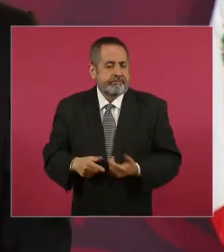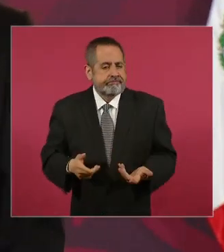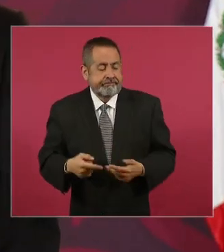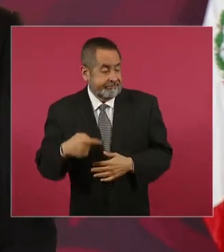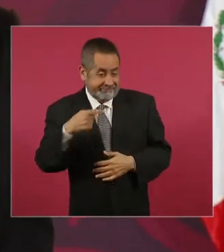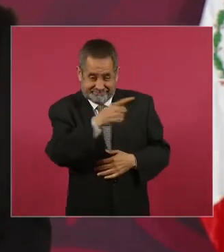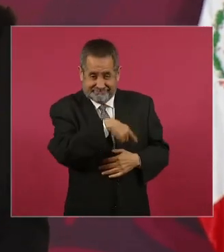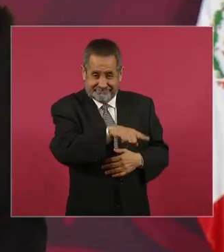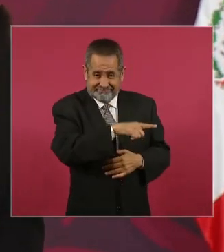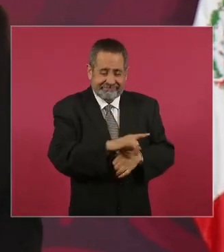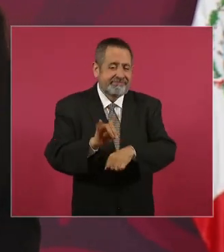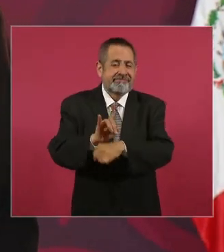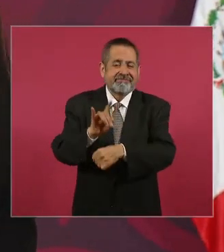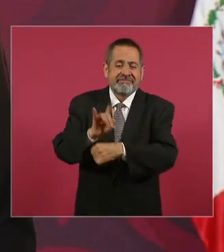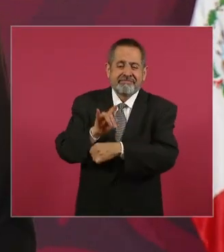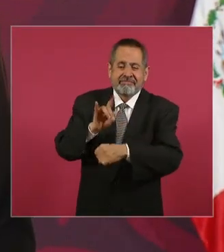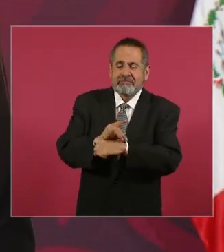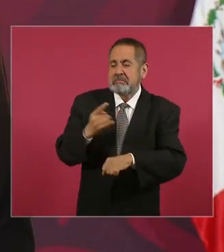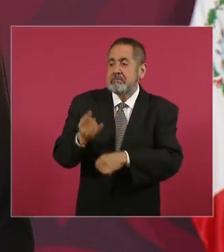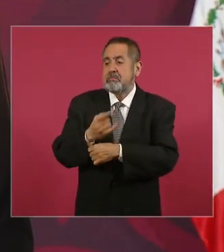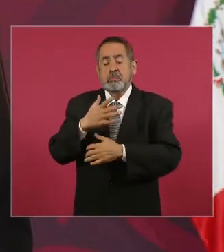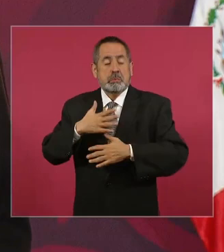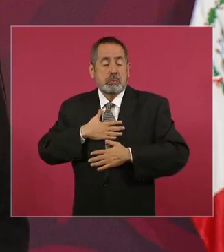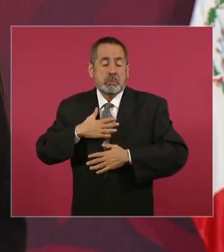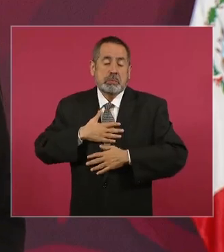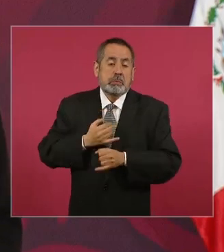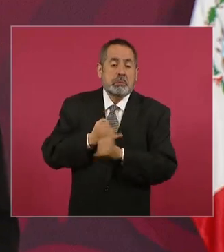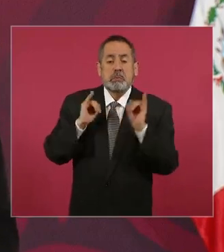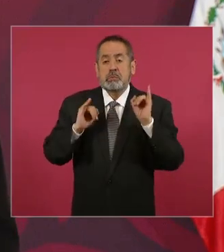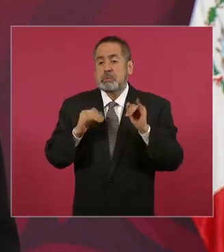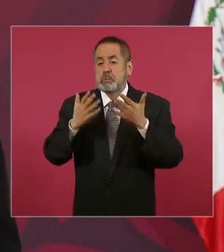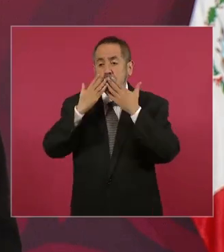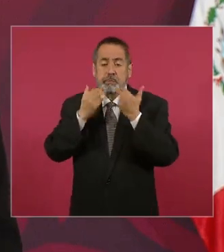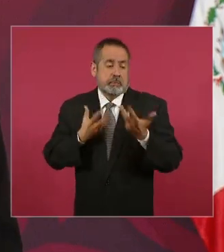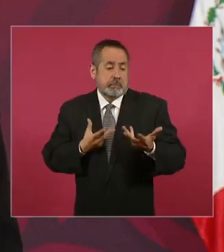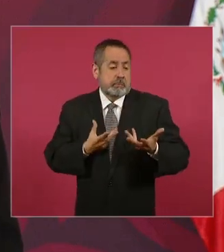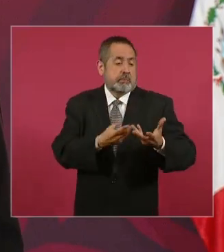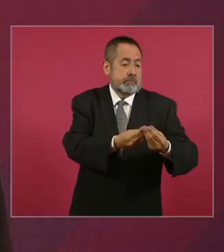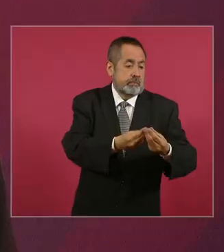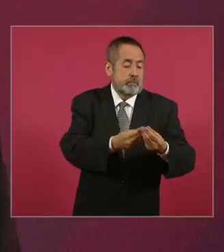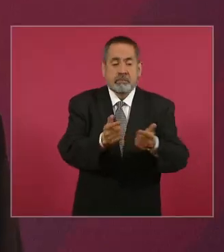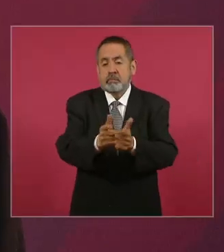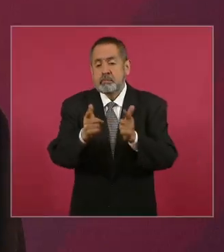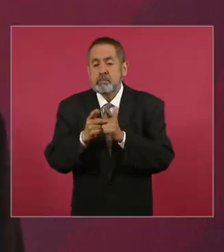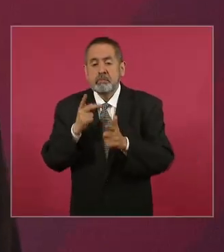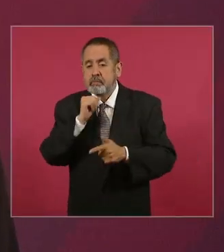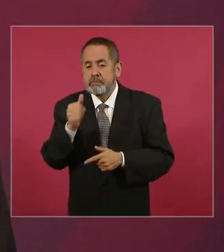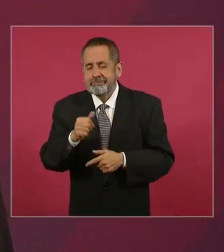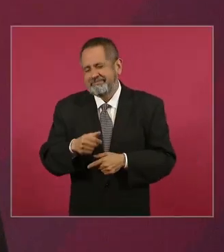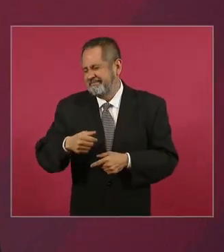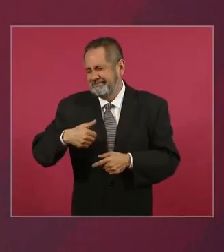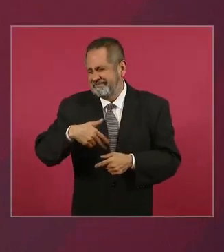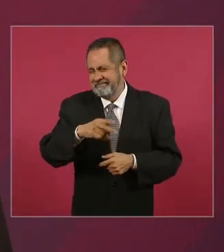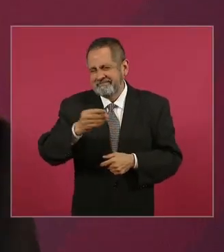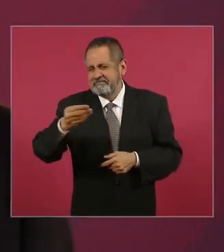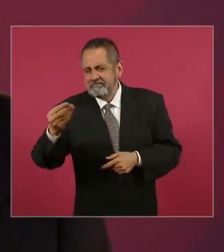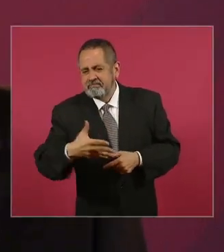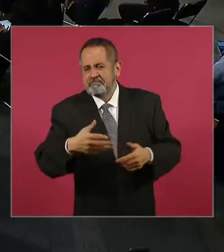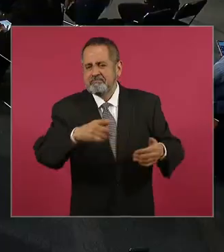simulando de que eran independientes y que no tenían partido, cuando en realidad